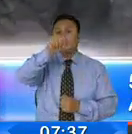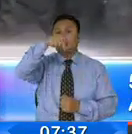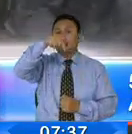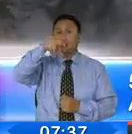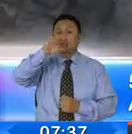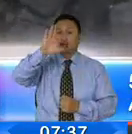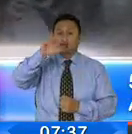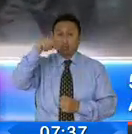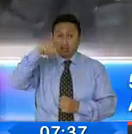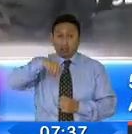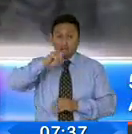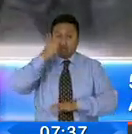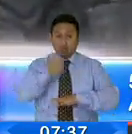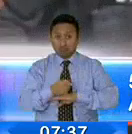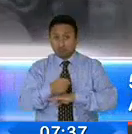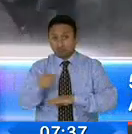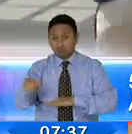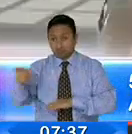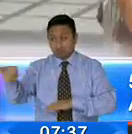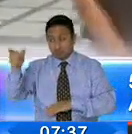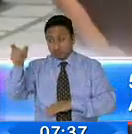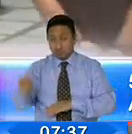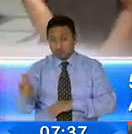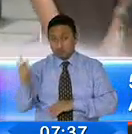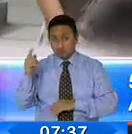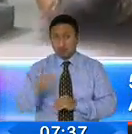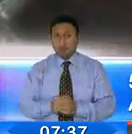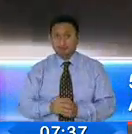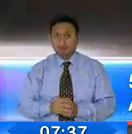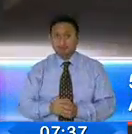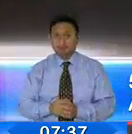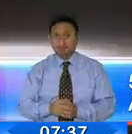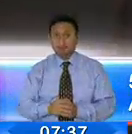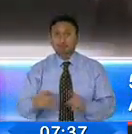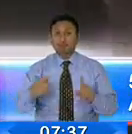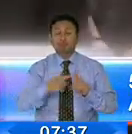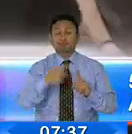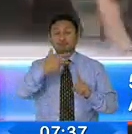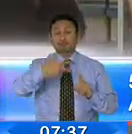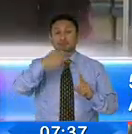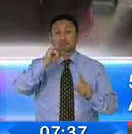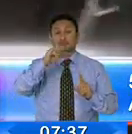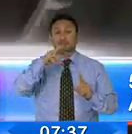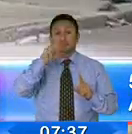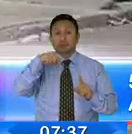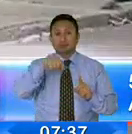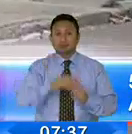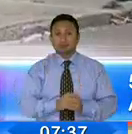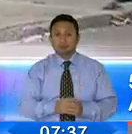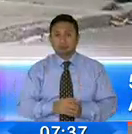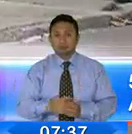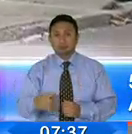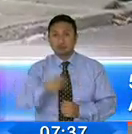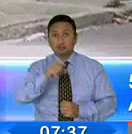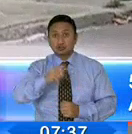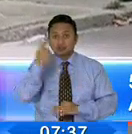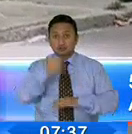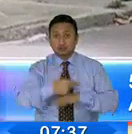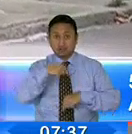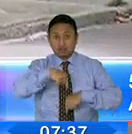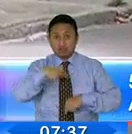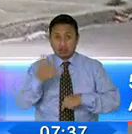ordenó el asesinato de popeye también localizaron alias chino de las estrellas quien el día del crimen